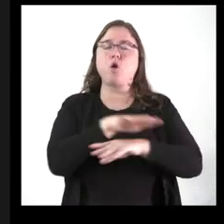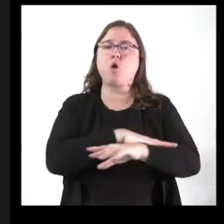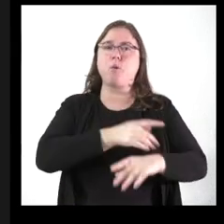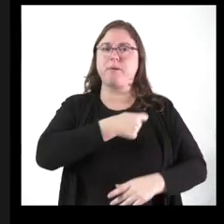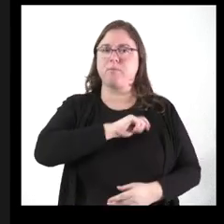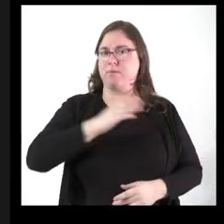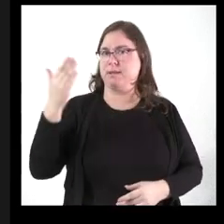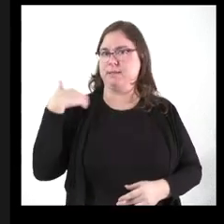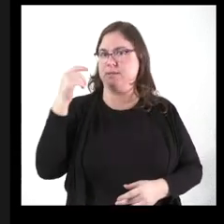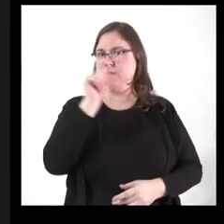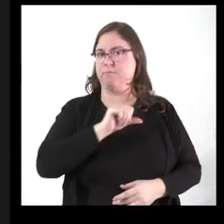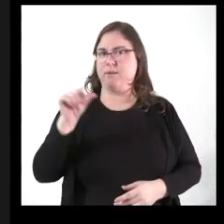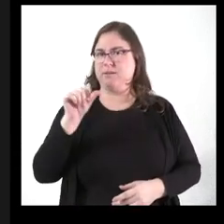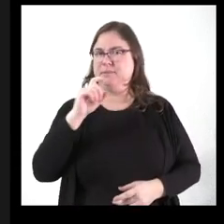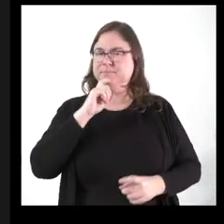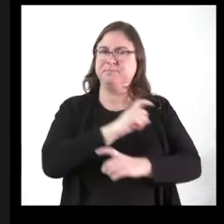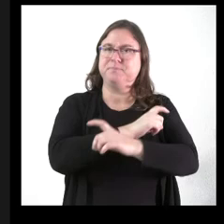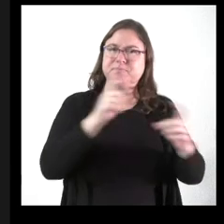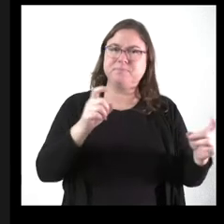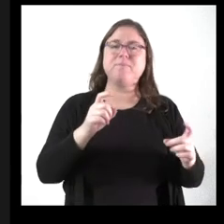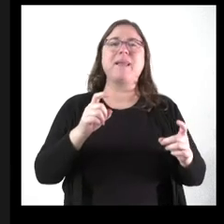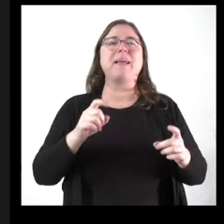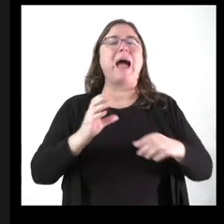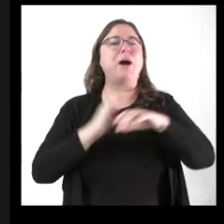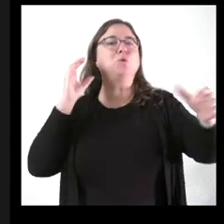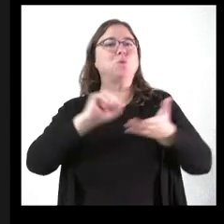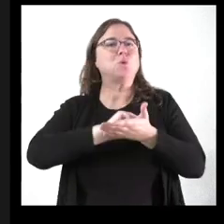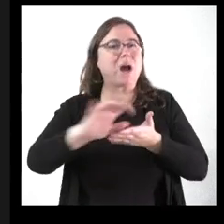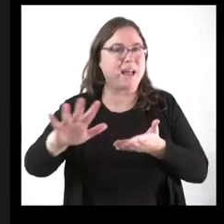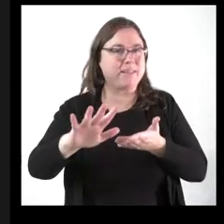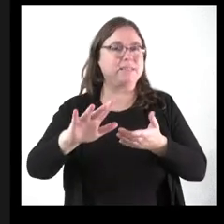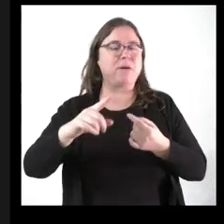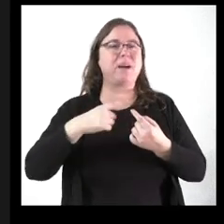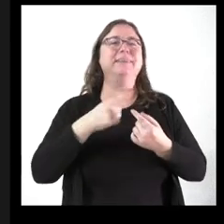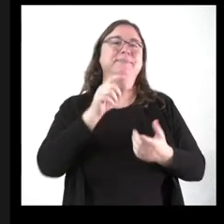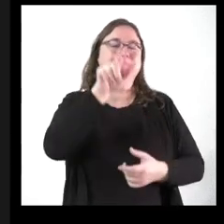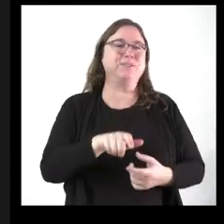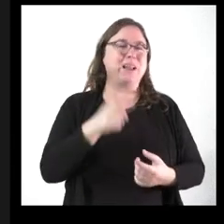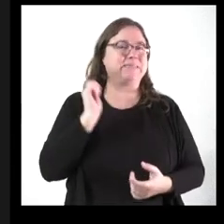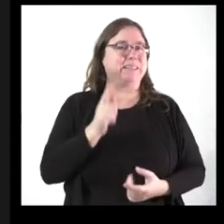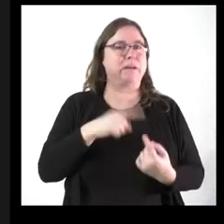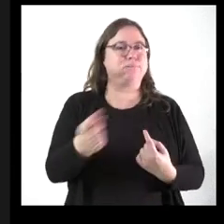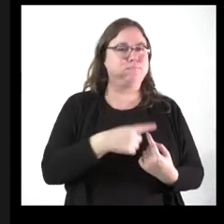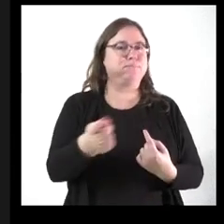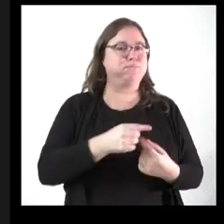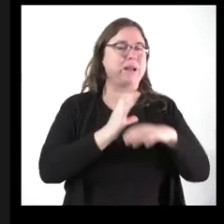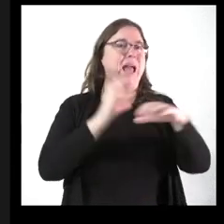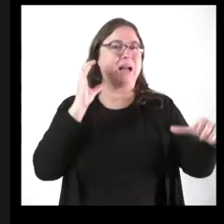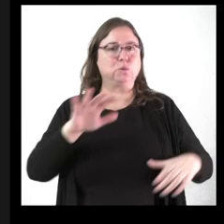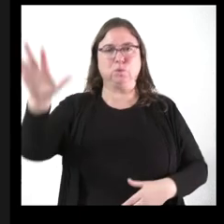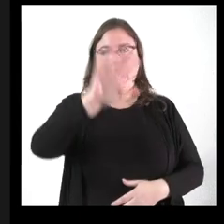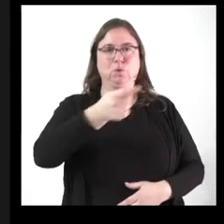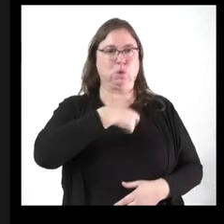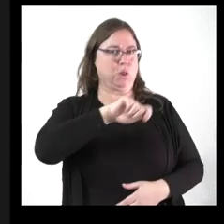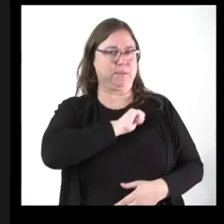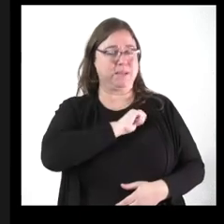la semana pasada líneas gratis de autobús para viajeros recurrentes durante todos 2023 en toda España líneas sobre